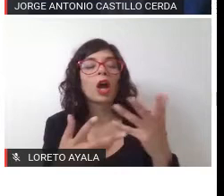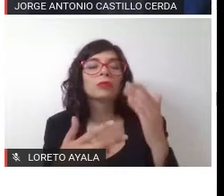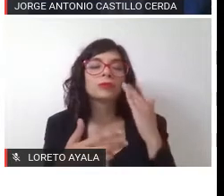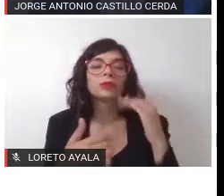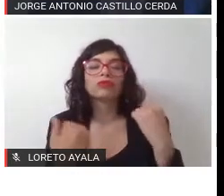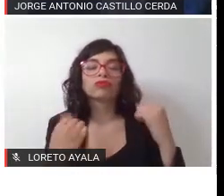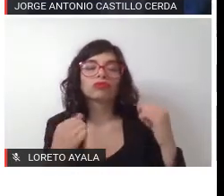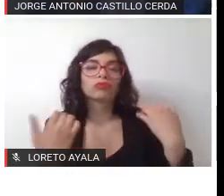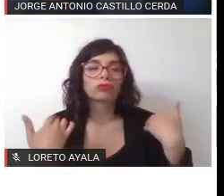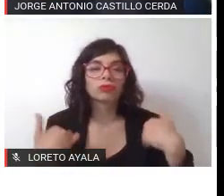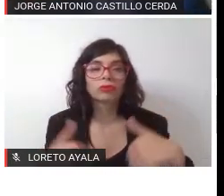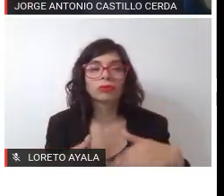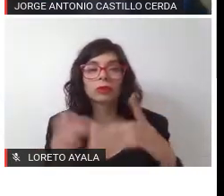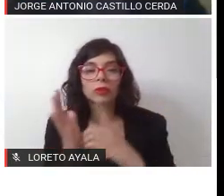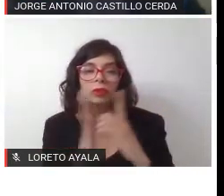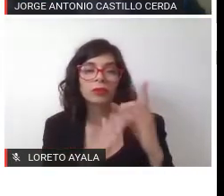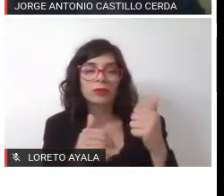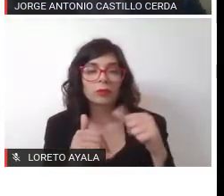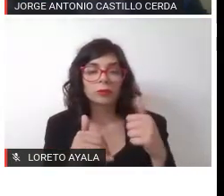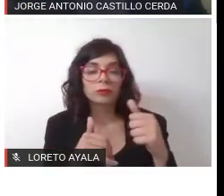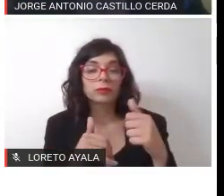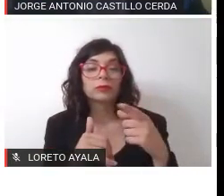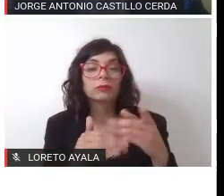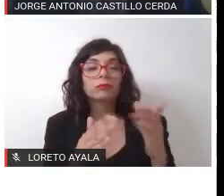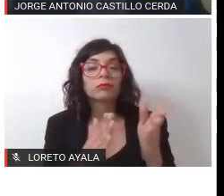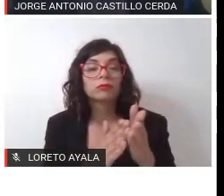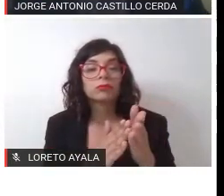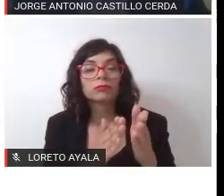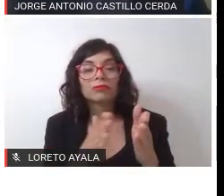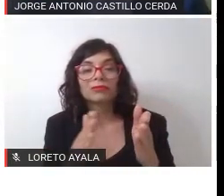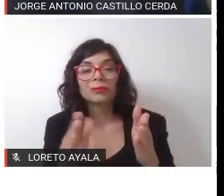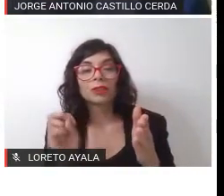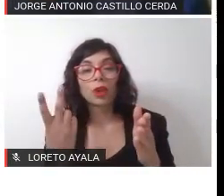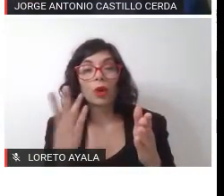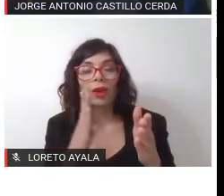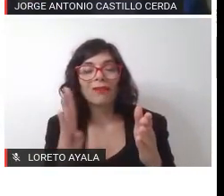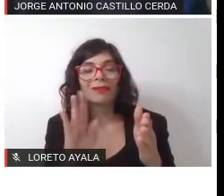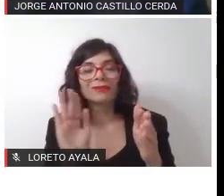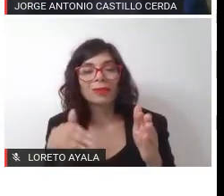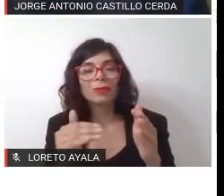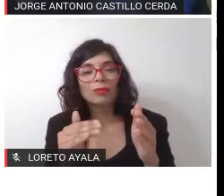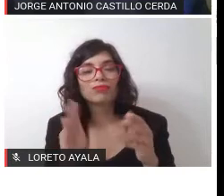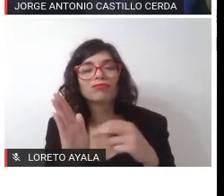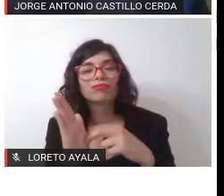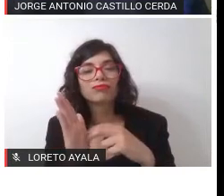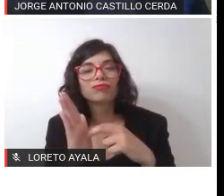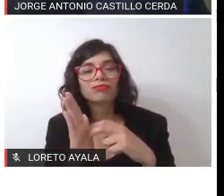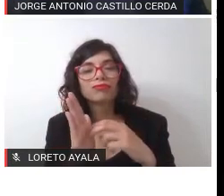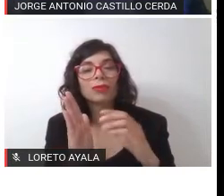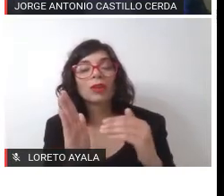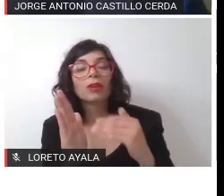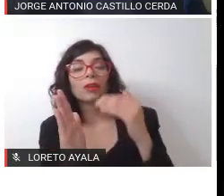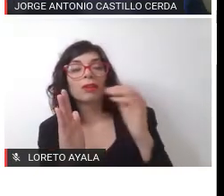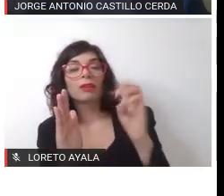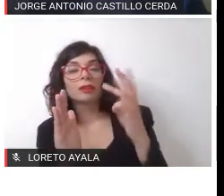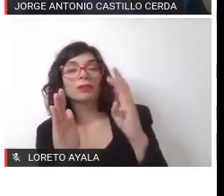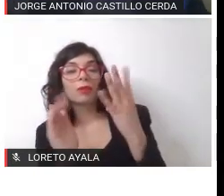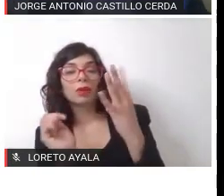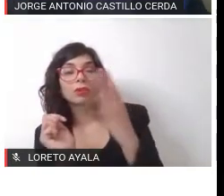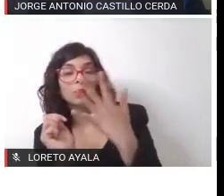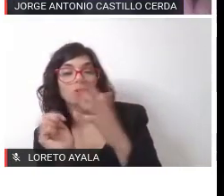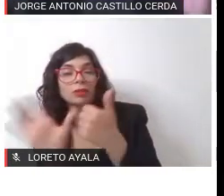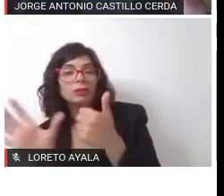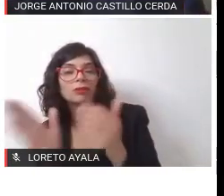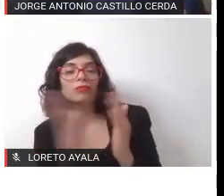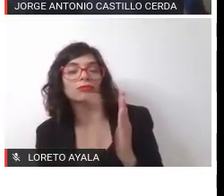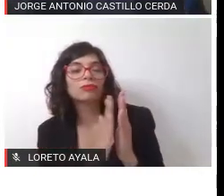etcétera, tiene una progresión en segundo básico y tiene una progresión en tercero, en cuarto, en quinto y en